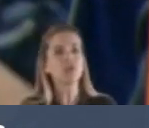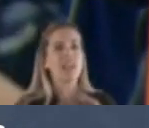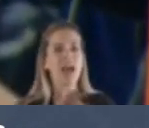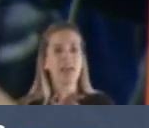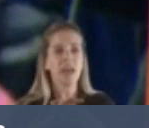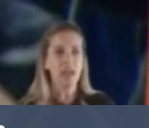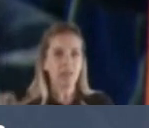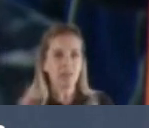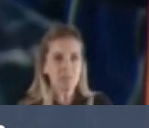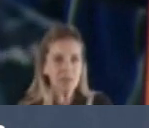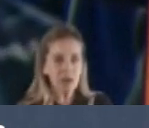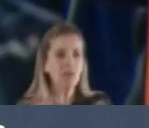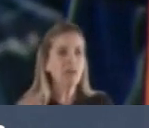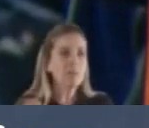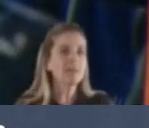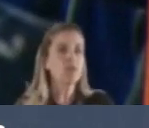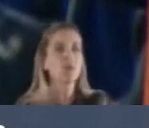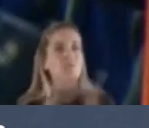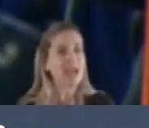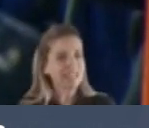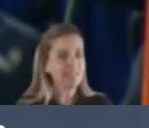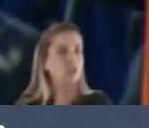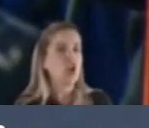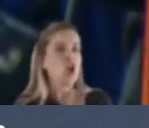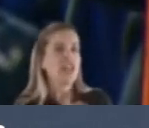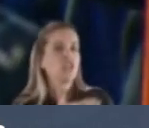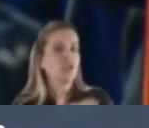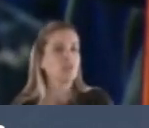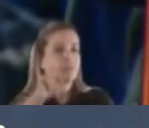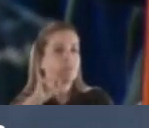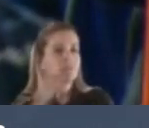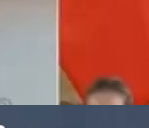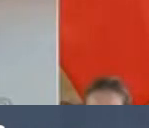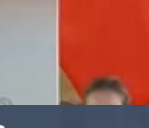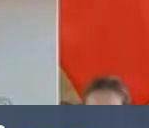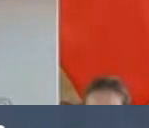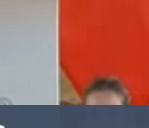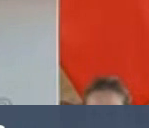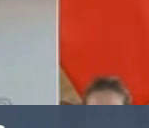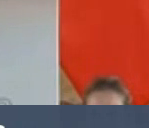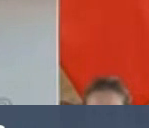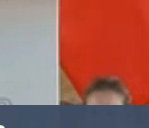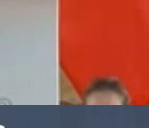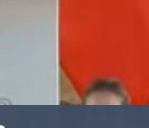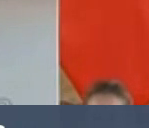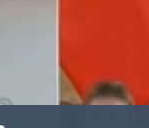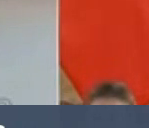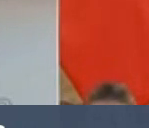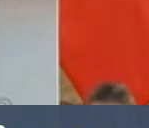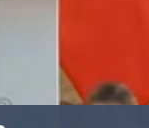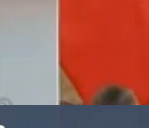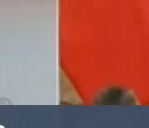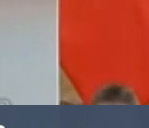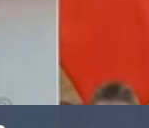que, cuestionados por su no respeto a los derechos humanos, como Cuba, Venezuela o Nicaragua. ¿La Nación? La